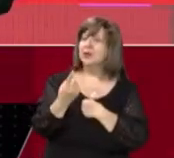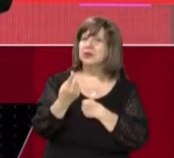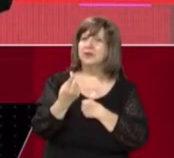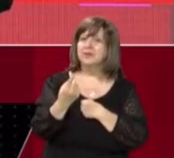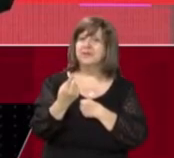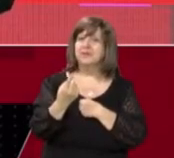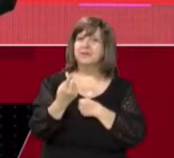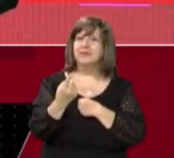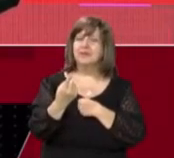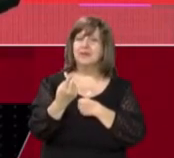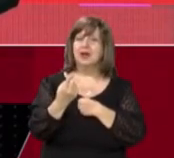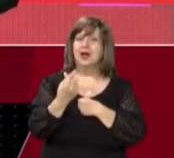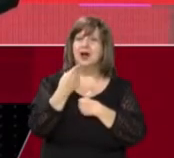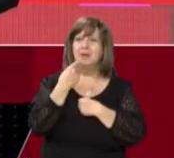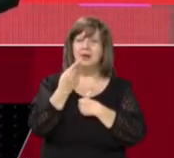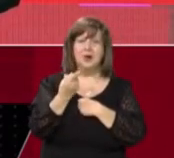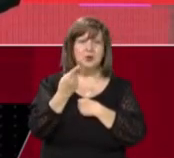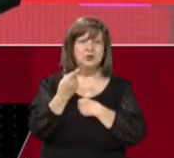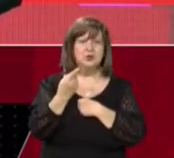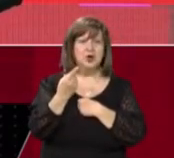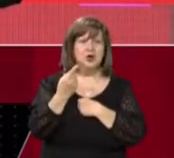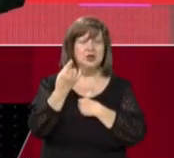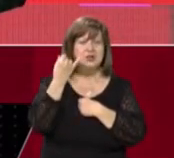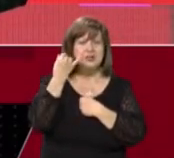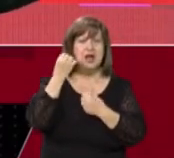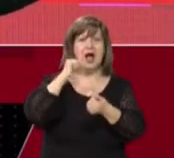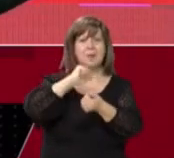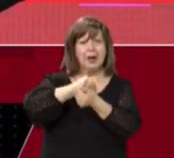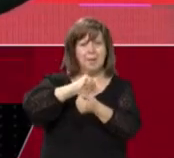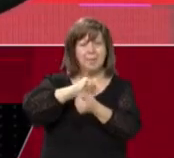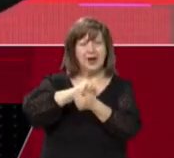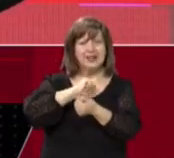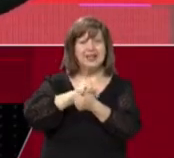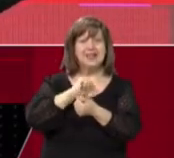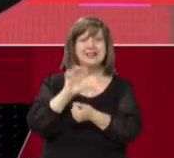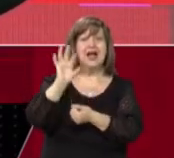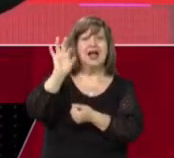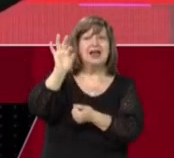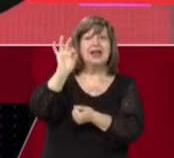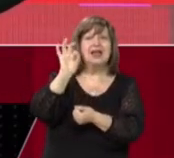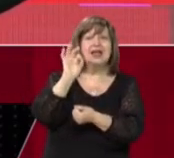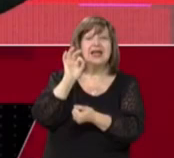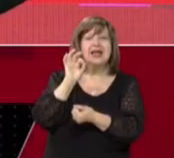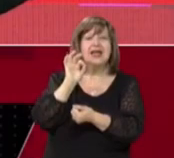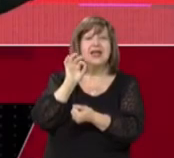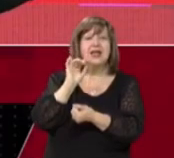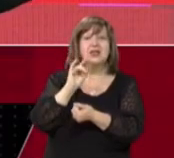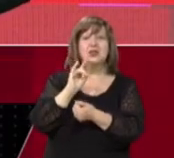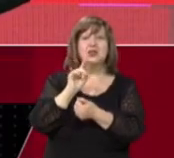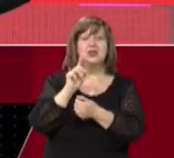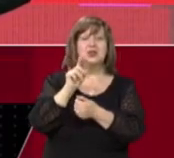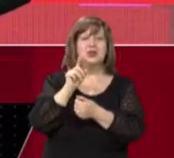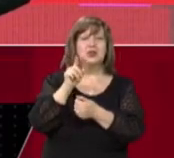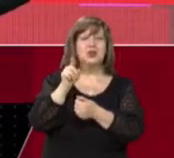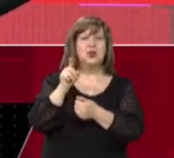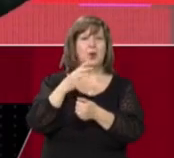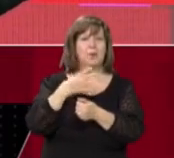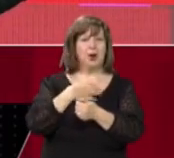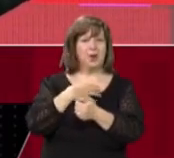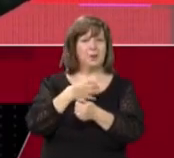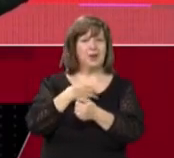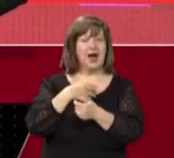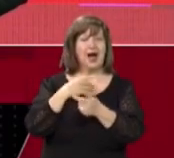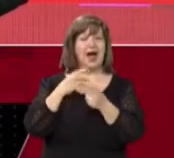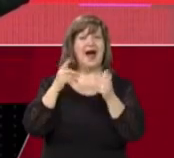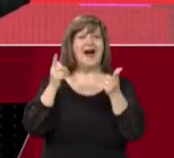tu propia aventura? ¿Los han vuelto a reeditar? Por supuesto que sí, ya los vi. ¿Ah, los viste? Sí. Contemos no sé que si son para el que no sepa. Mi